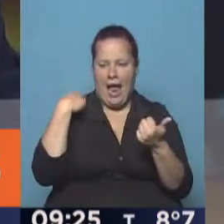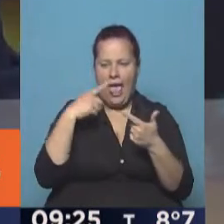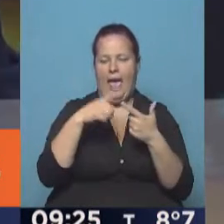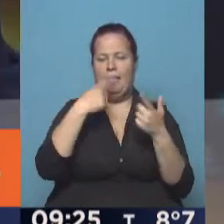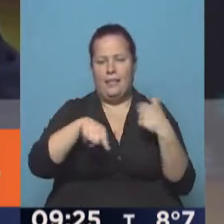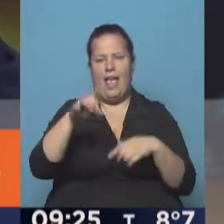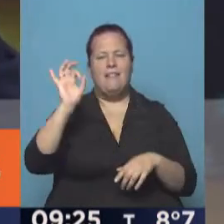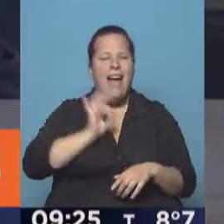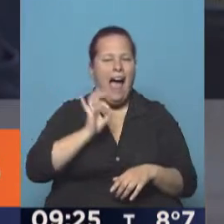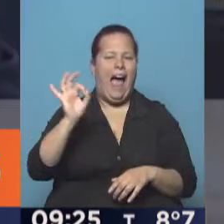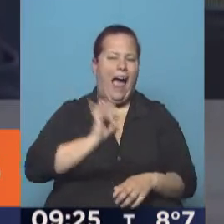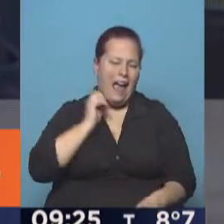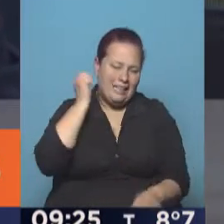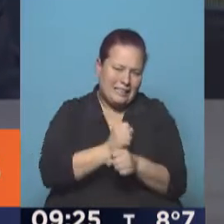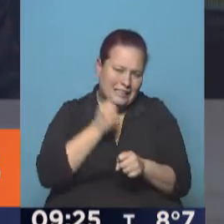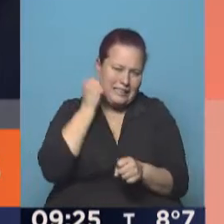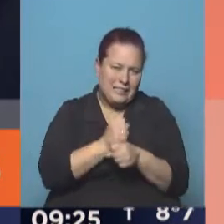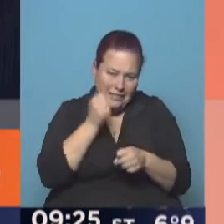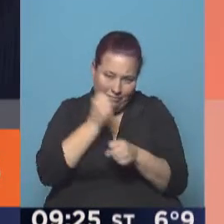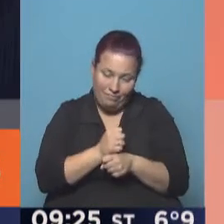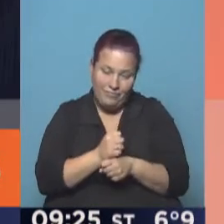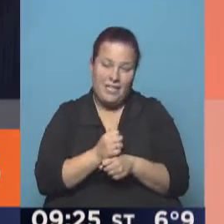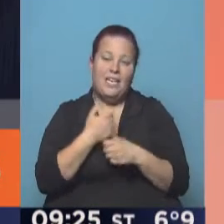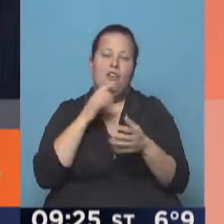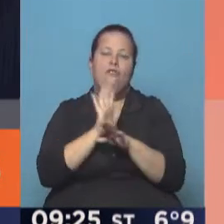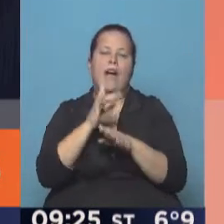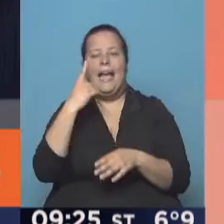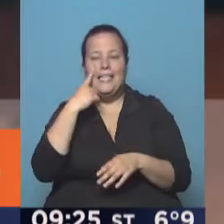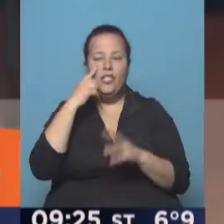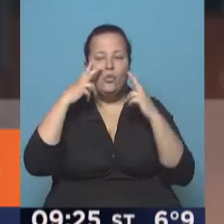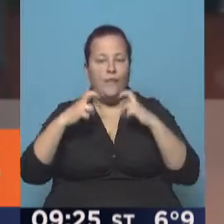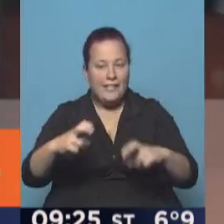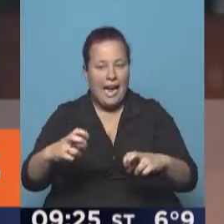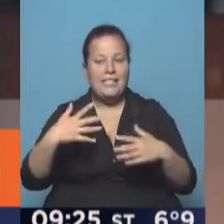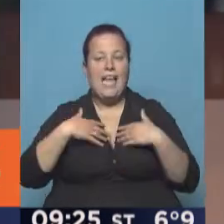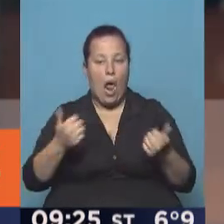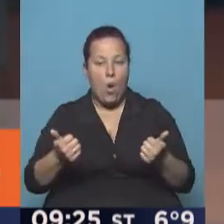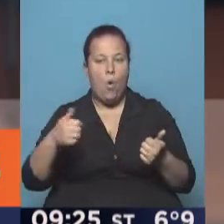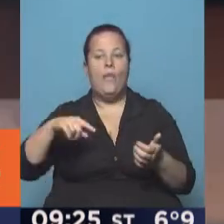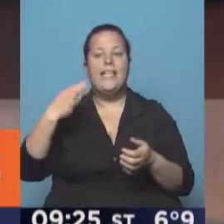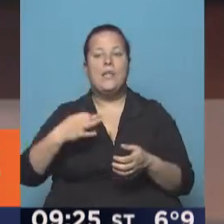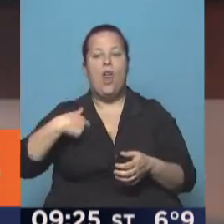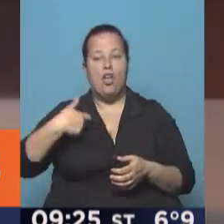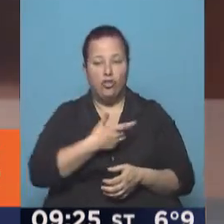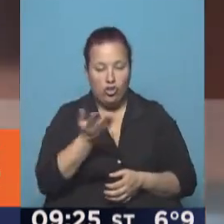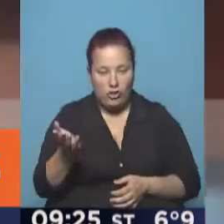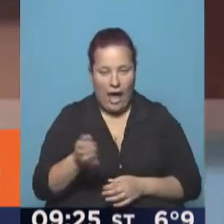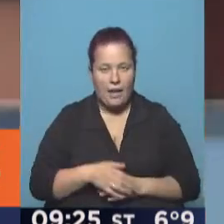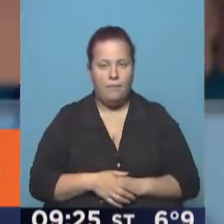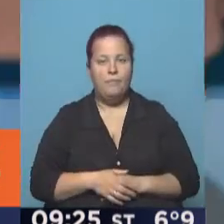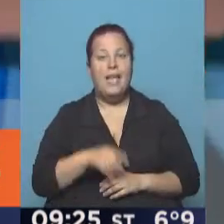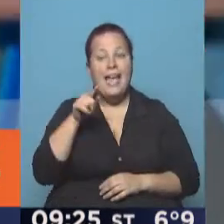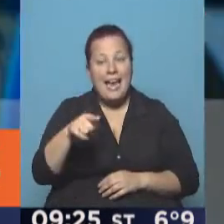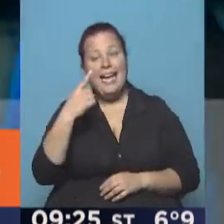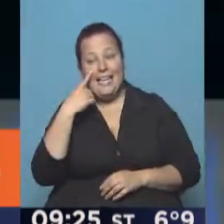que hace años venimos trabajando a través de lo que se llama el Instituto de Investigaciones Sanitarias de la Seguridad Social. En